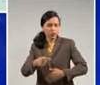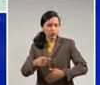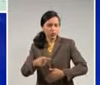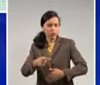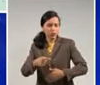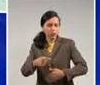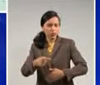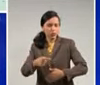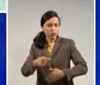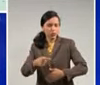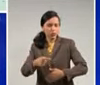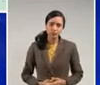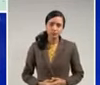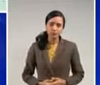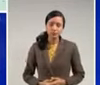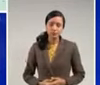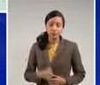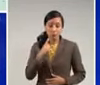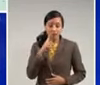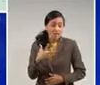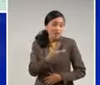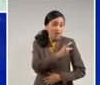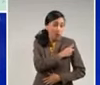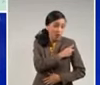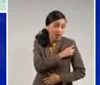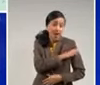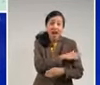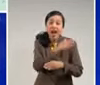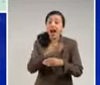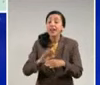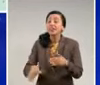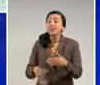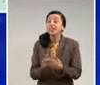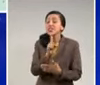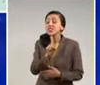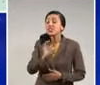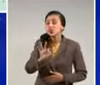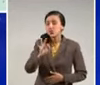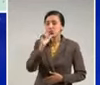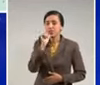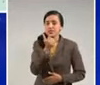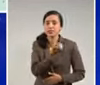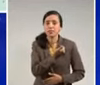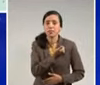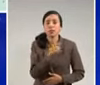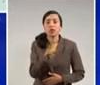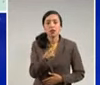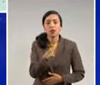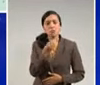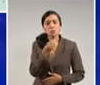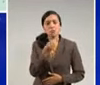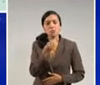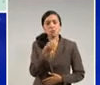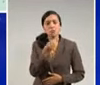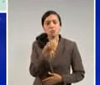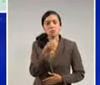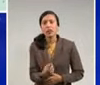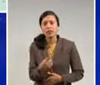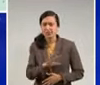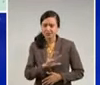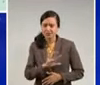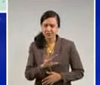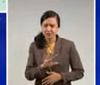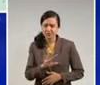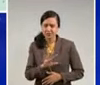Ahí tenemos las vacunas hasta el día 18 de diciembre. Ahí, como creo que lo analizamos la